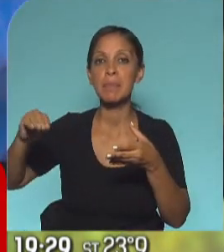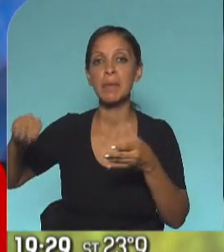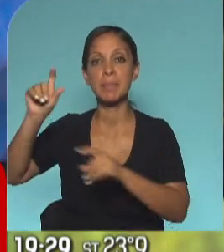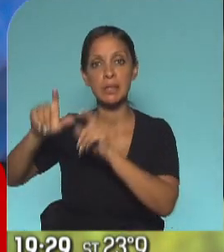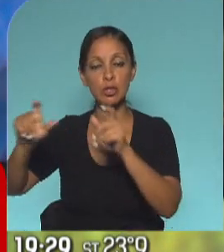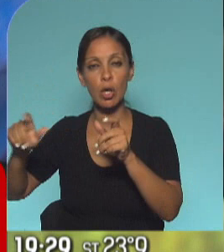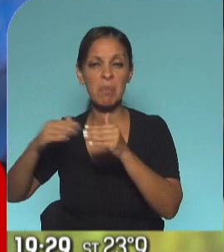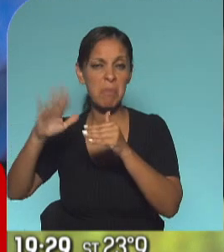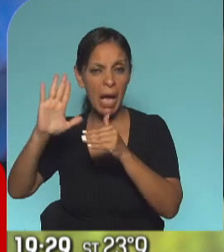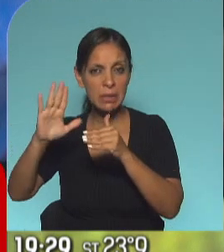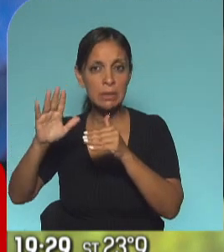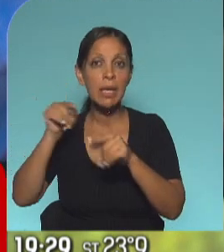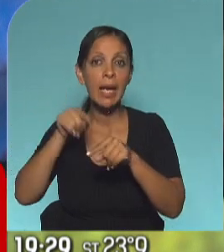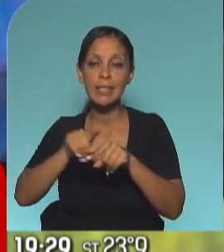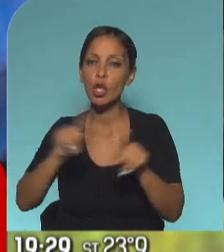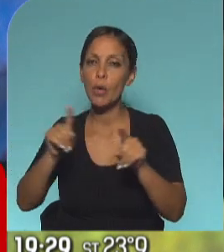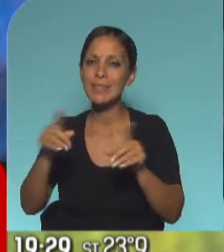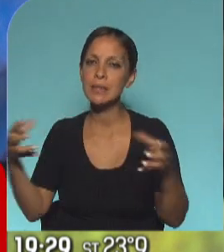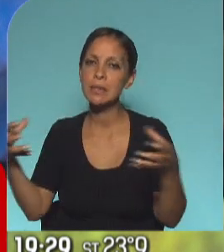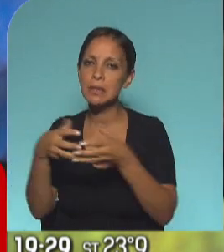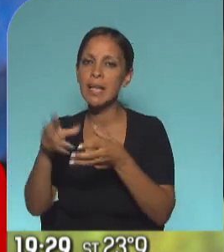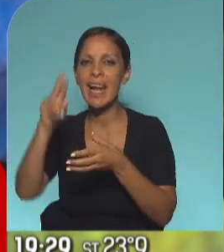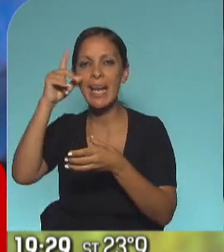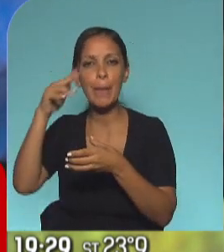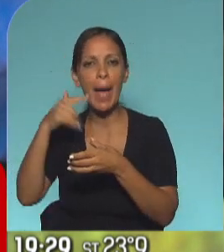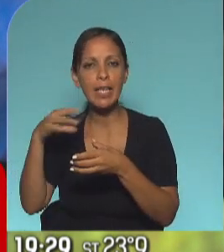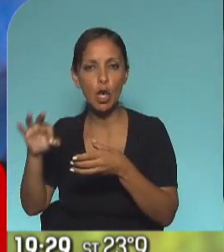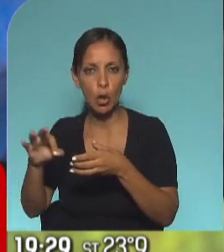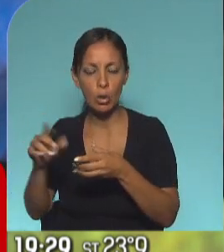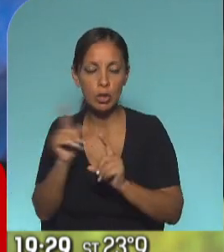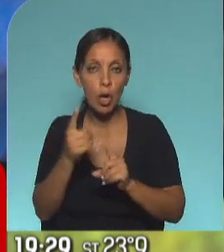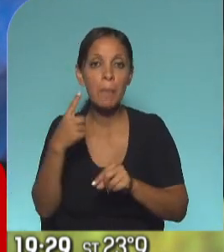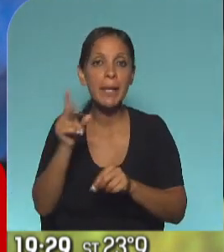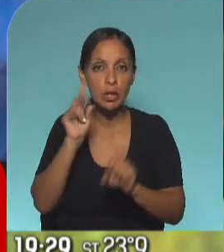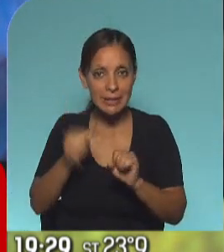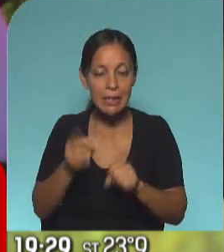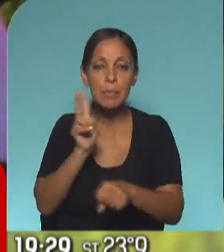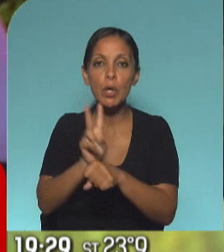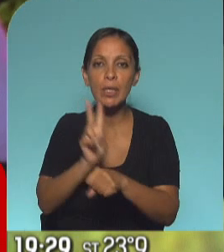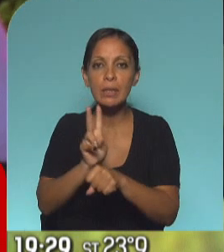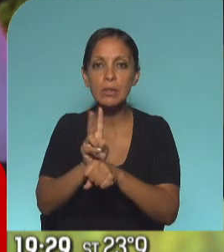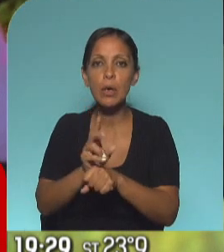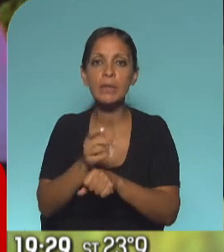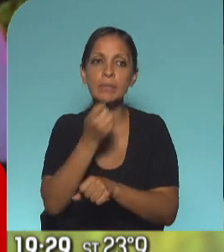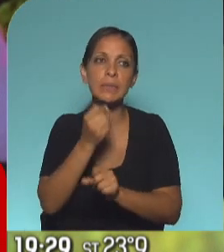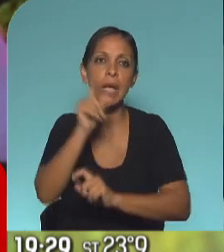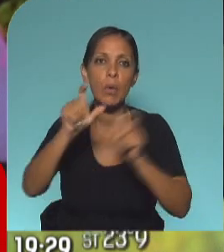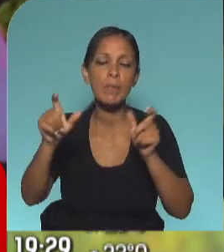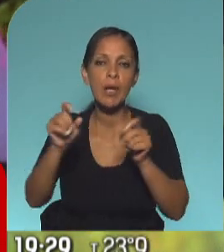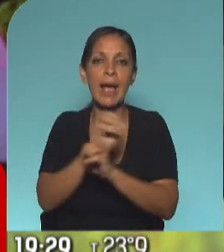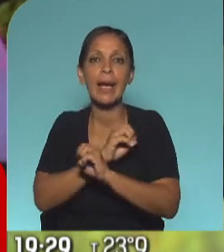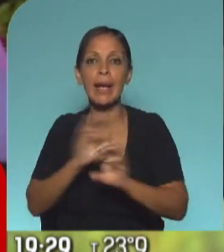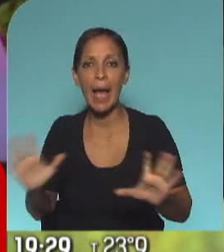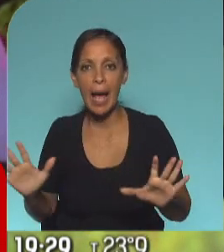año, no es un efecto rebaño, sí, pero vamos a estar protegiendo a aquellos que pueden tener casos graves, con lo cual